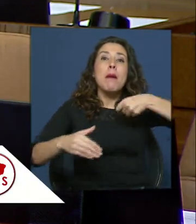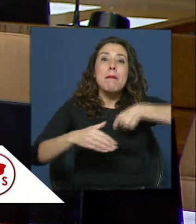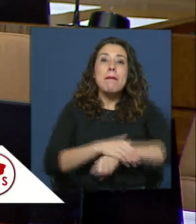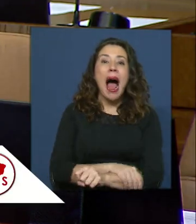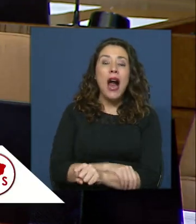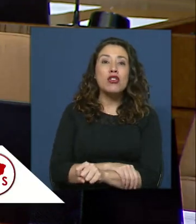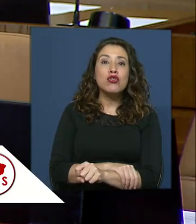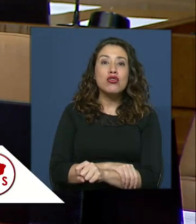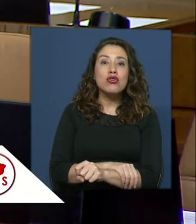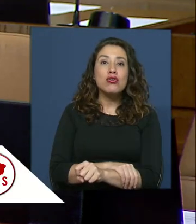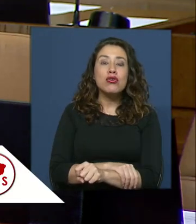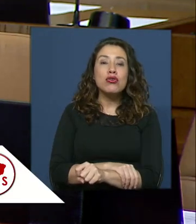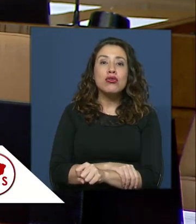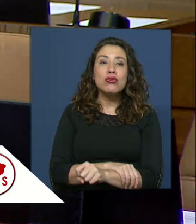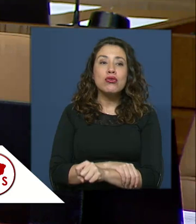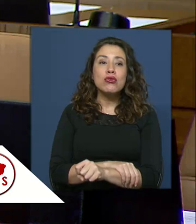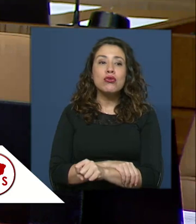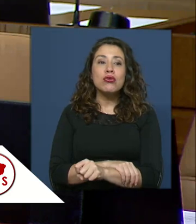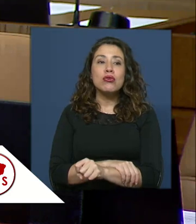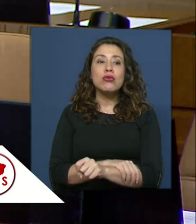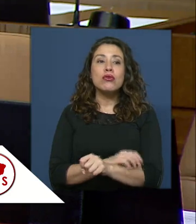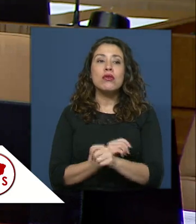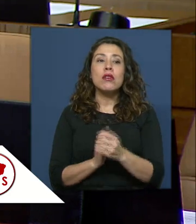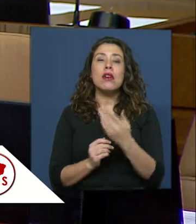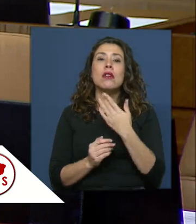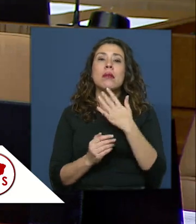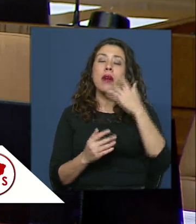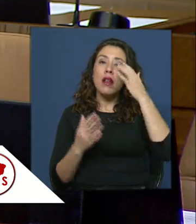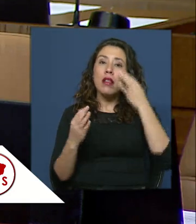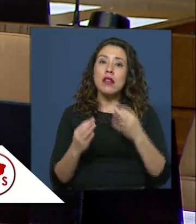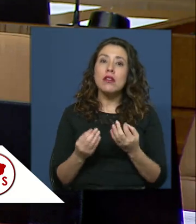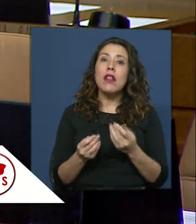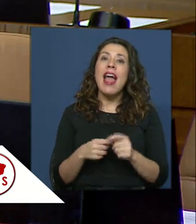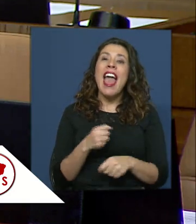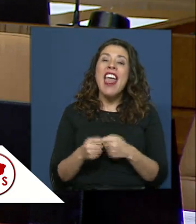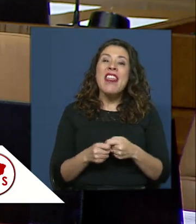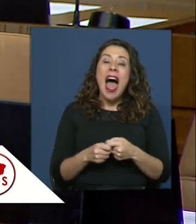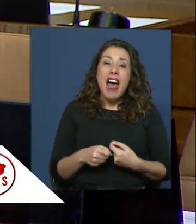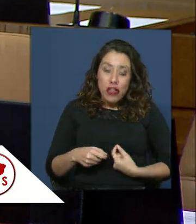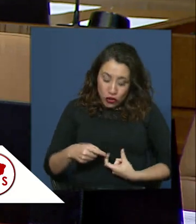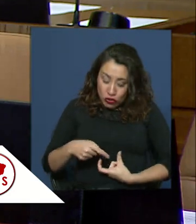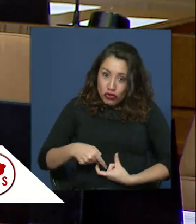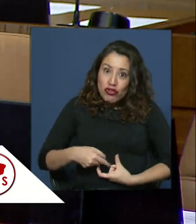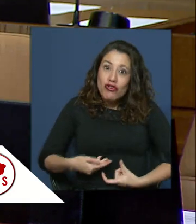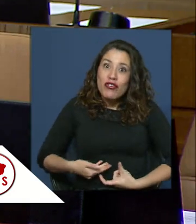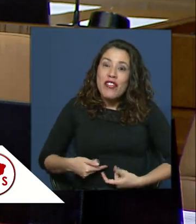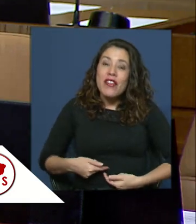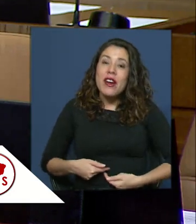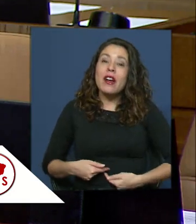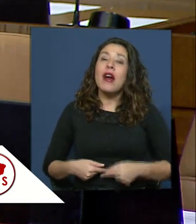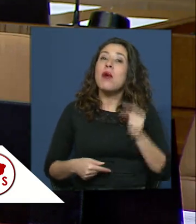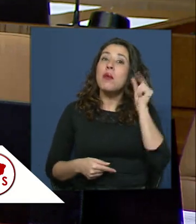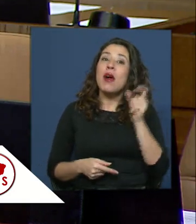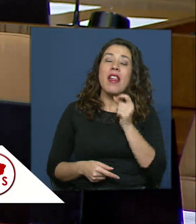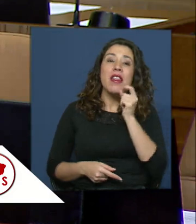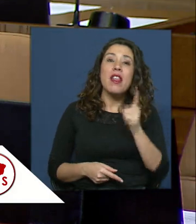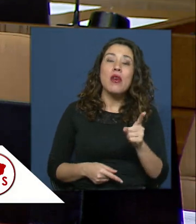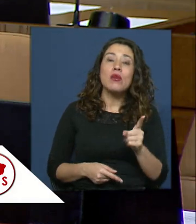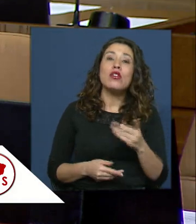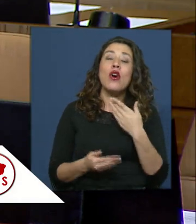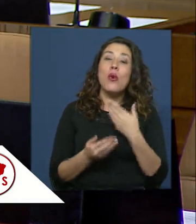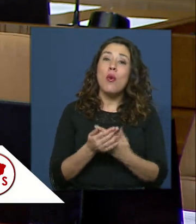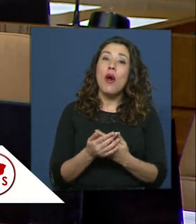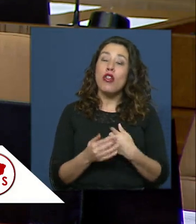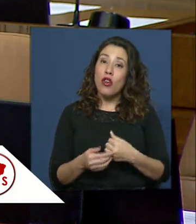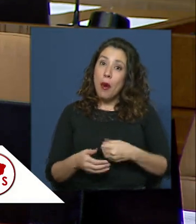normal, con errores incluso en cuanto a la determinación de la edad gestacional de su hijo. Según lo que ella denuncia, estuvo durante su